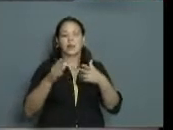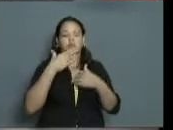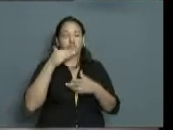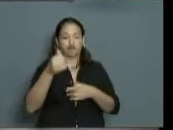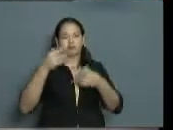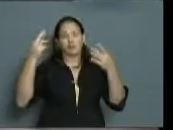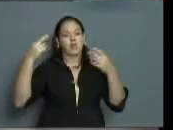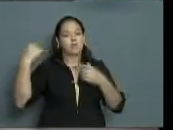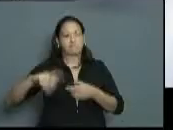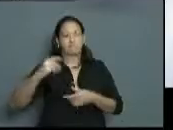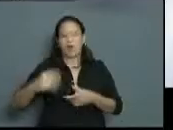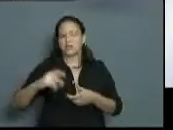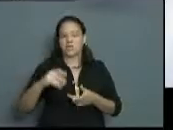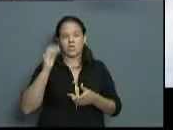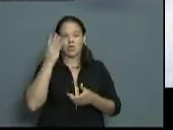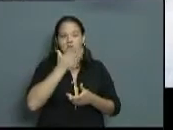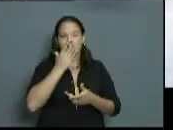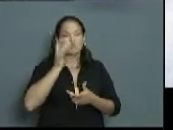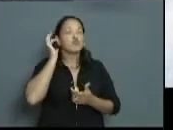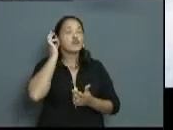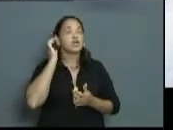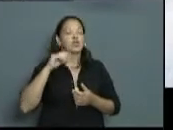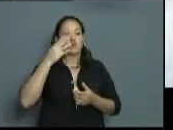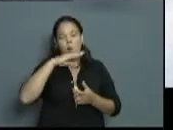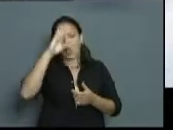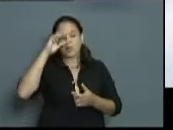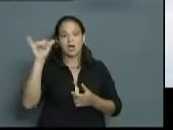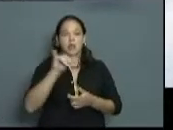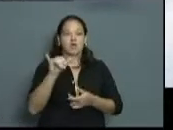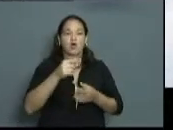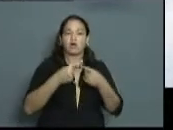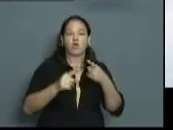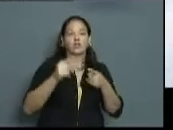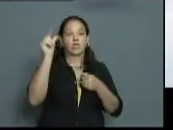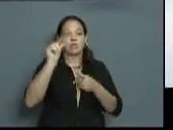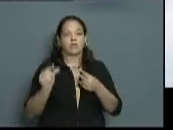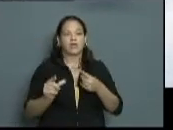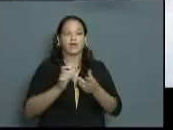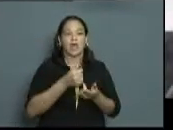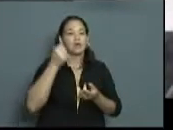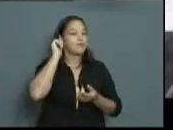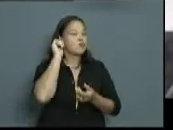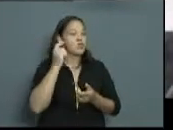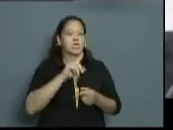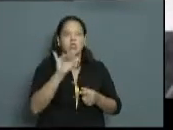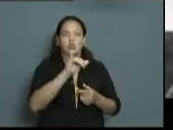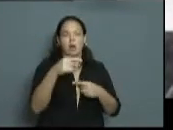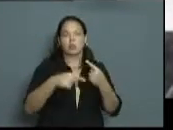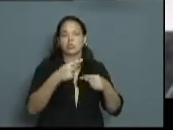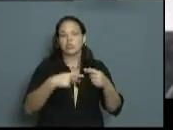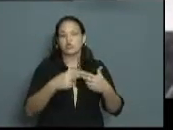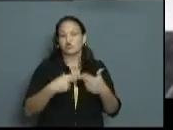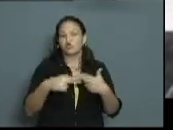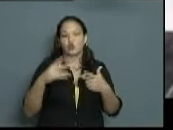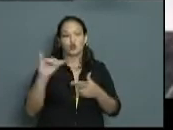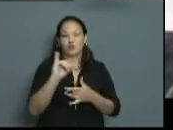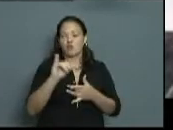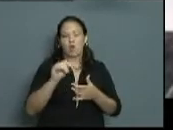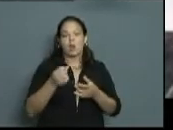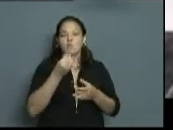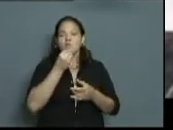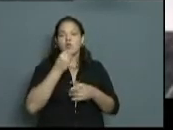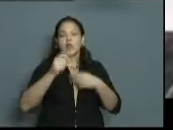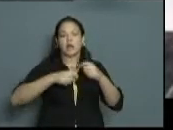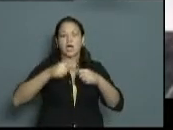de la campeona cubana, así como el destaque de otra integrante de la formación, la italiana Katia Ragusa. Tras ganar la primera etapa y colocarse al frente